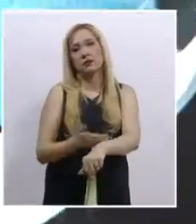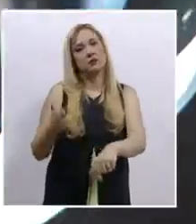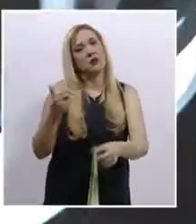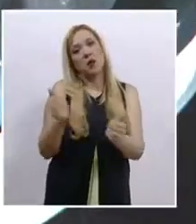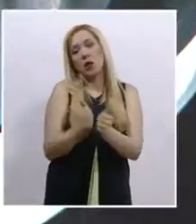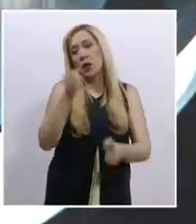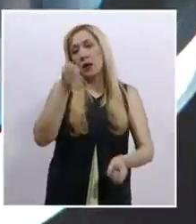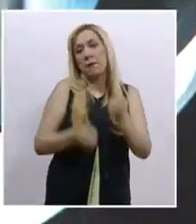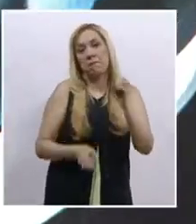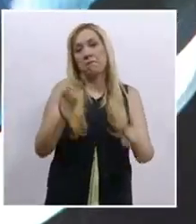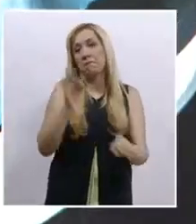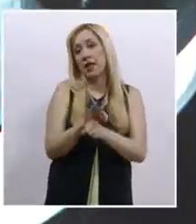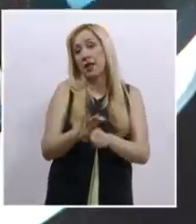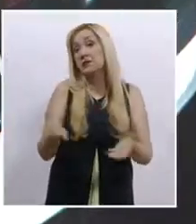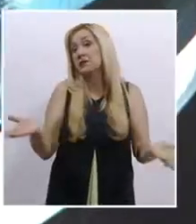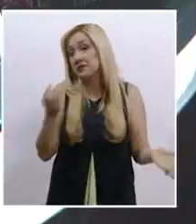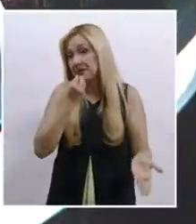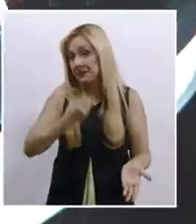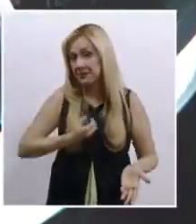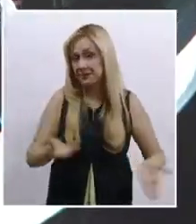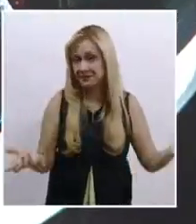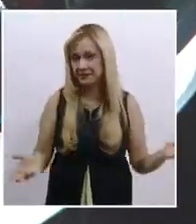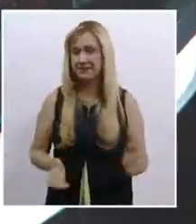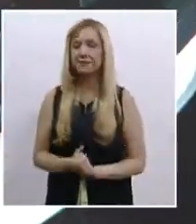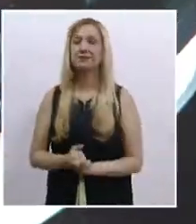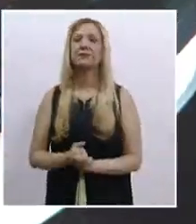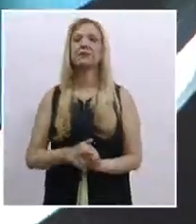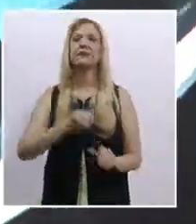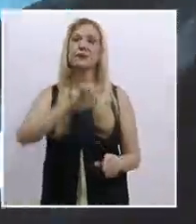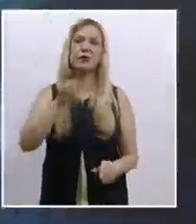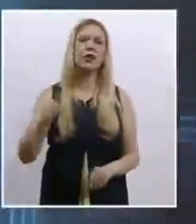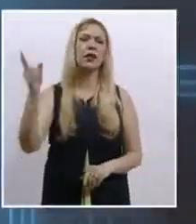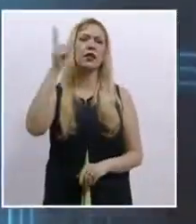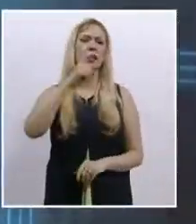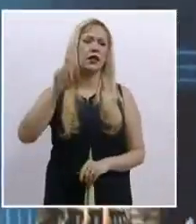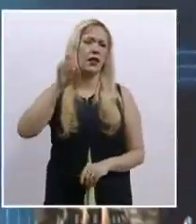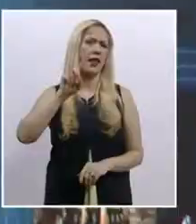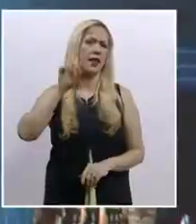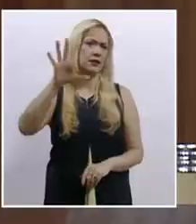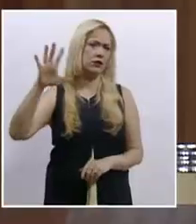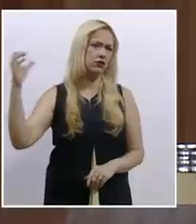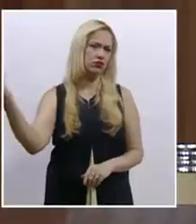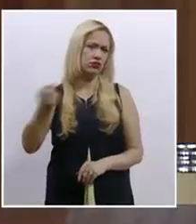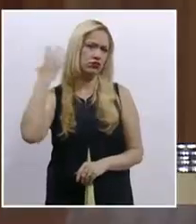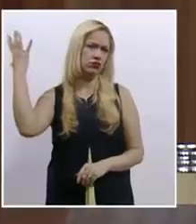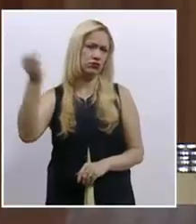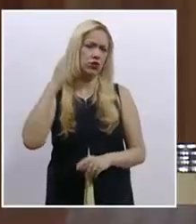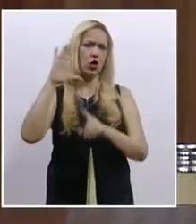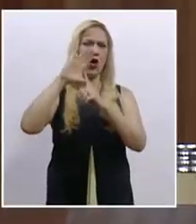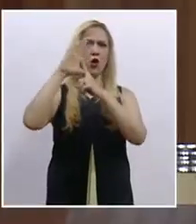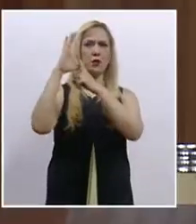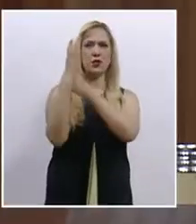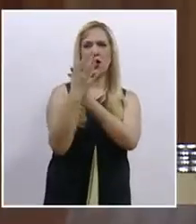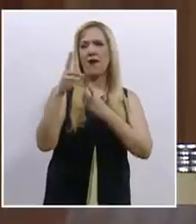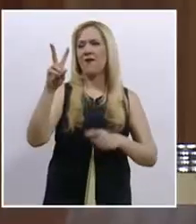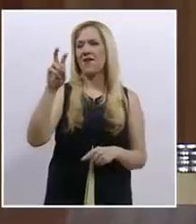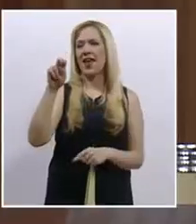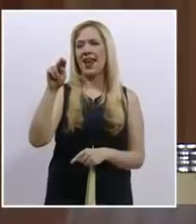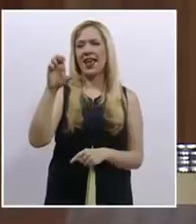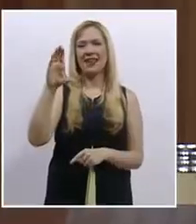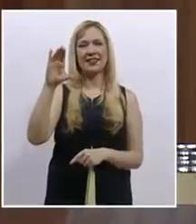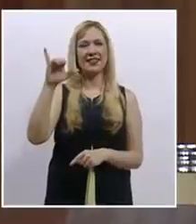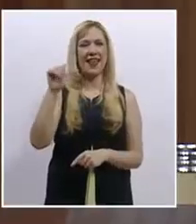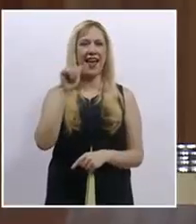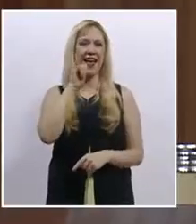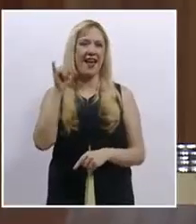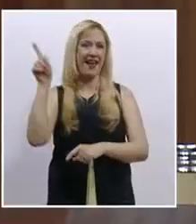judicial. Seguimos con más información porque al participar en la 135 sesión plenaria de la Comisión de Venecia, el magistrado presidente del